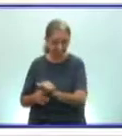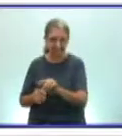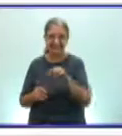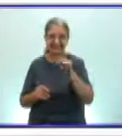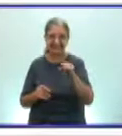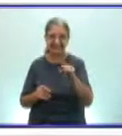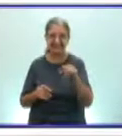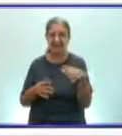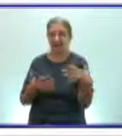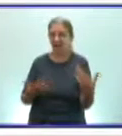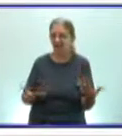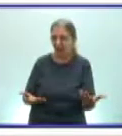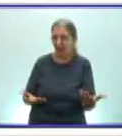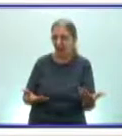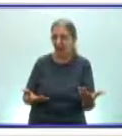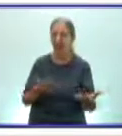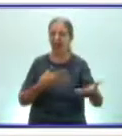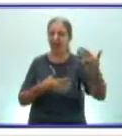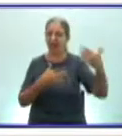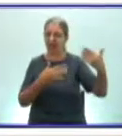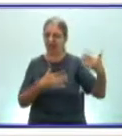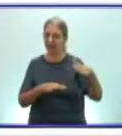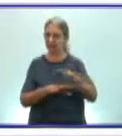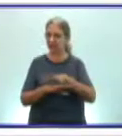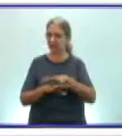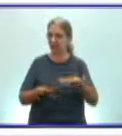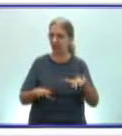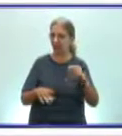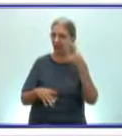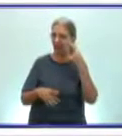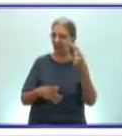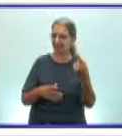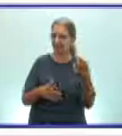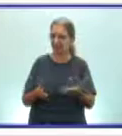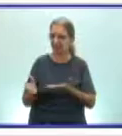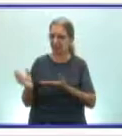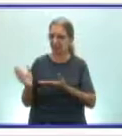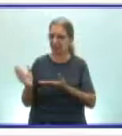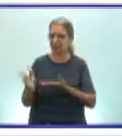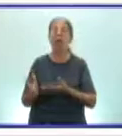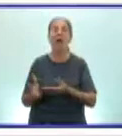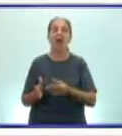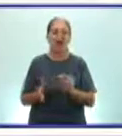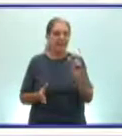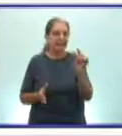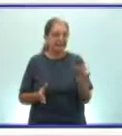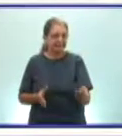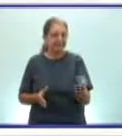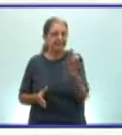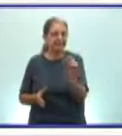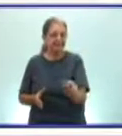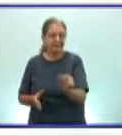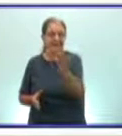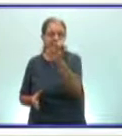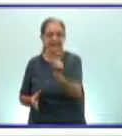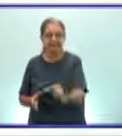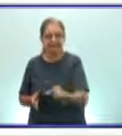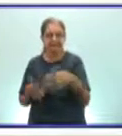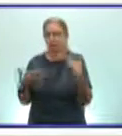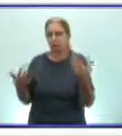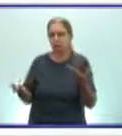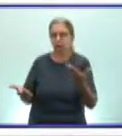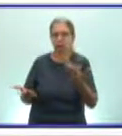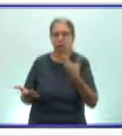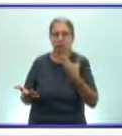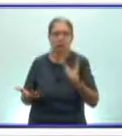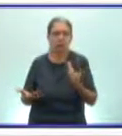anteriores. Hemos seleccionado, por supuesto, el gráfico de barra. lo hemos estado realizando en este caso